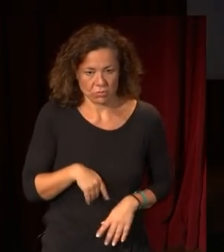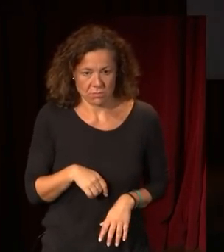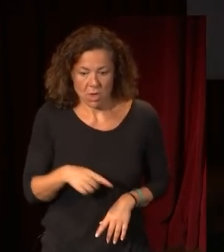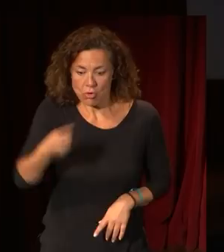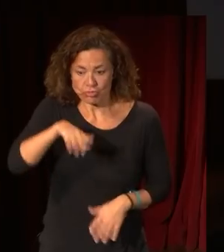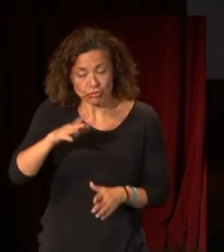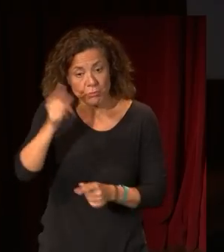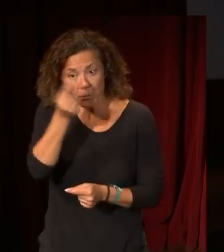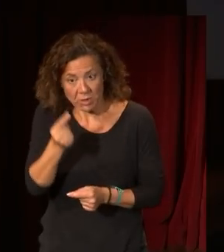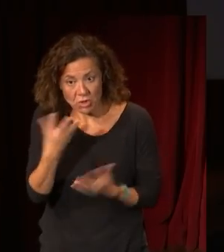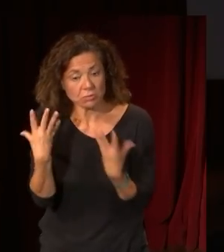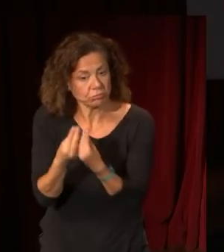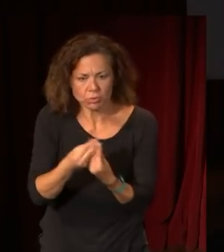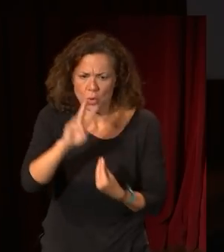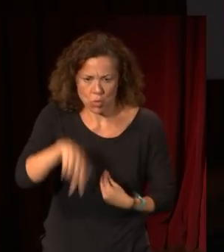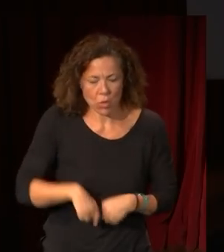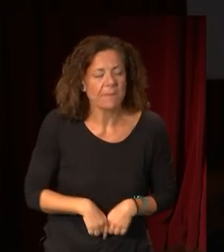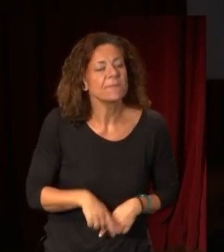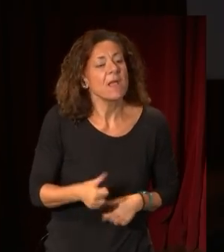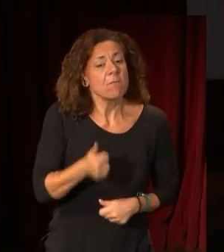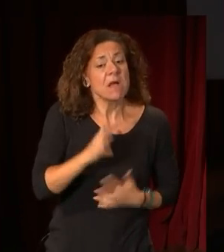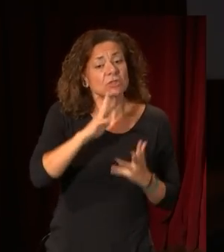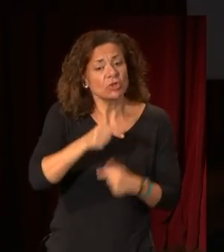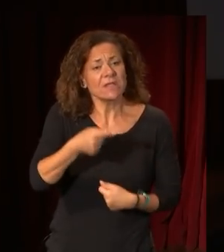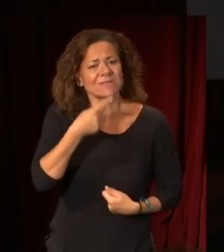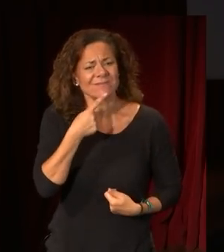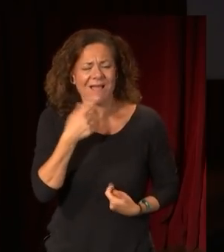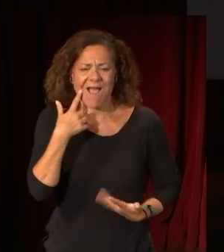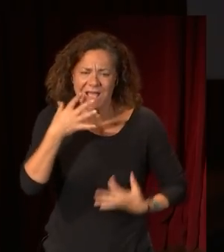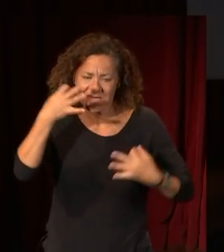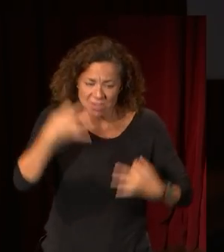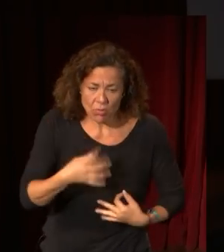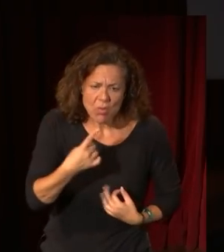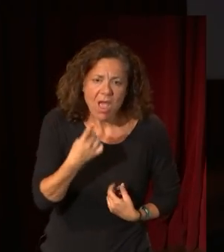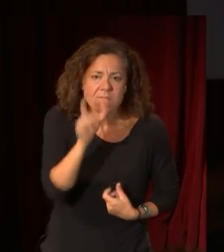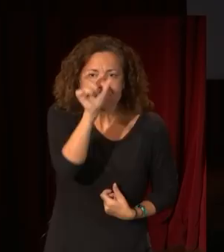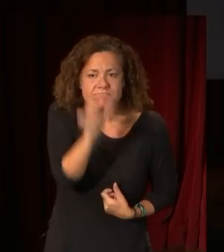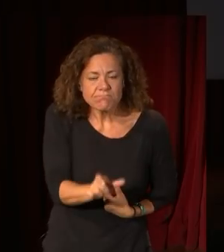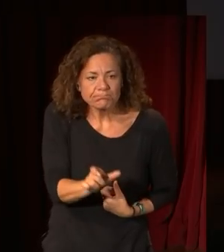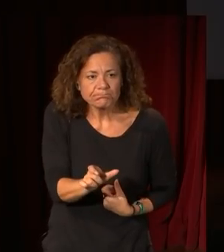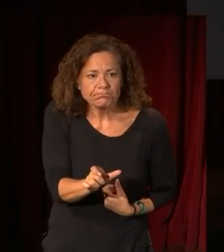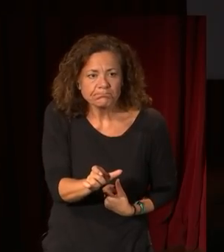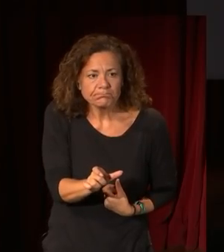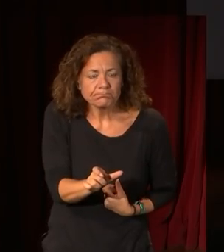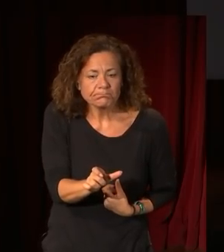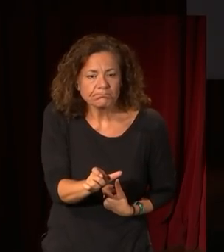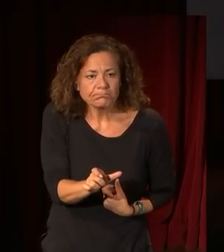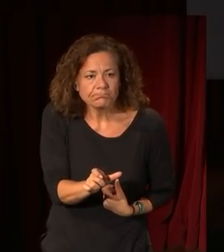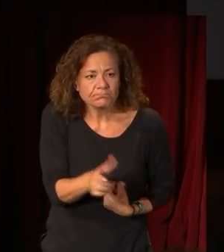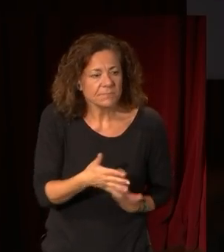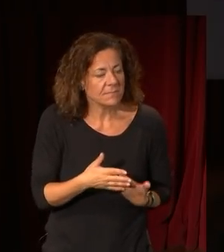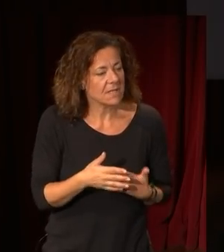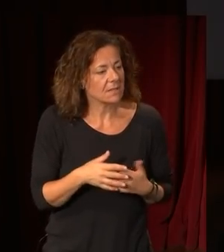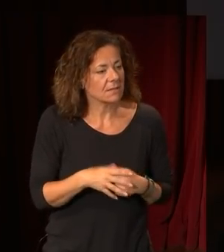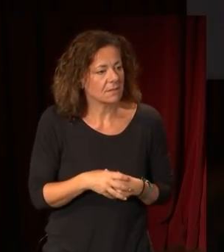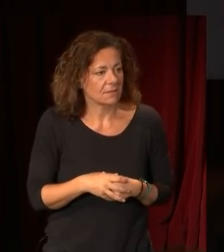una noticia que junto a otros que veremos nos ayudan a configurar una figura que se mueve por decirlo de